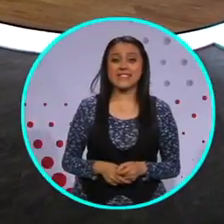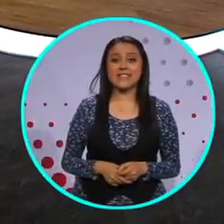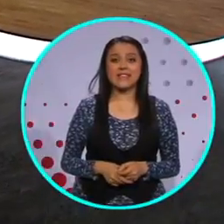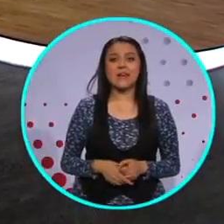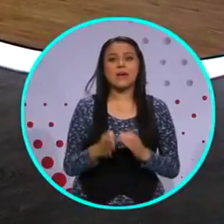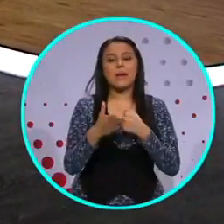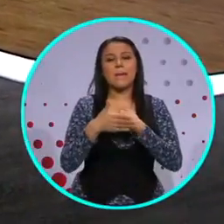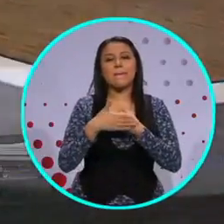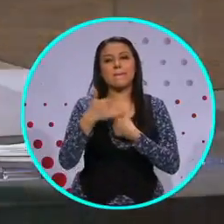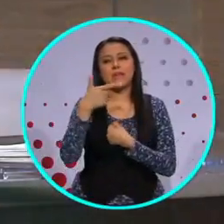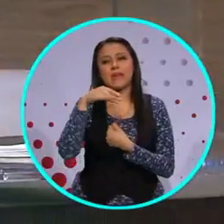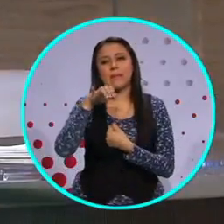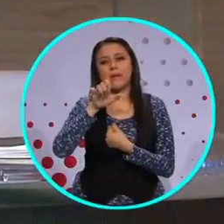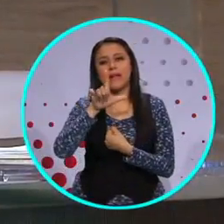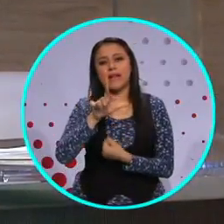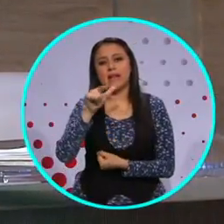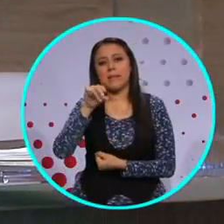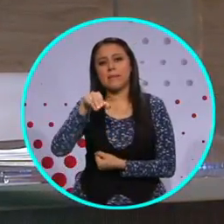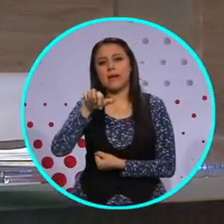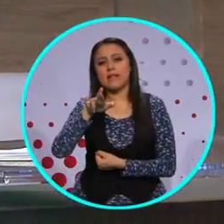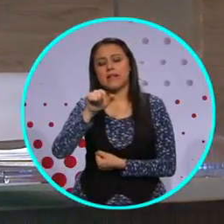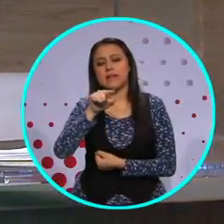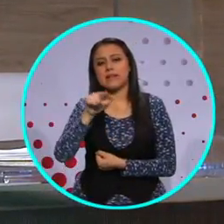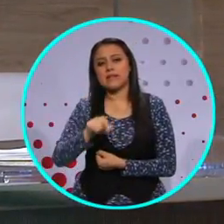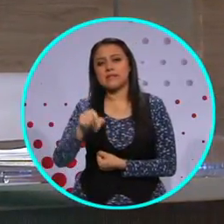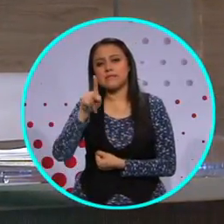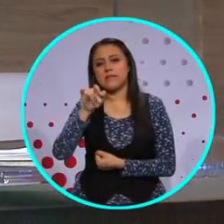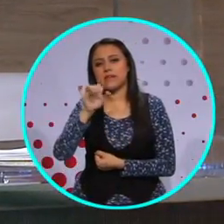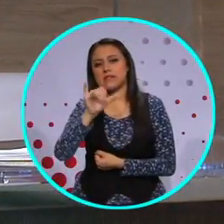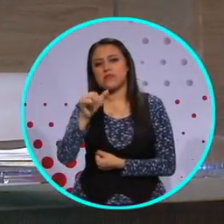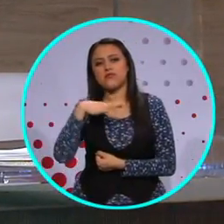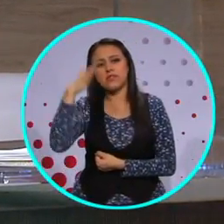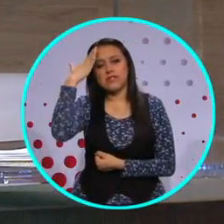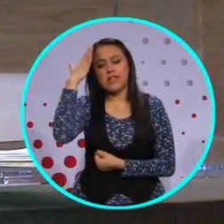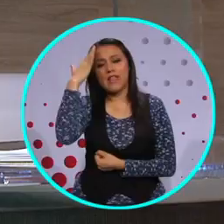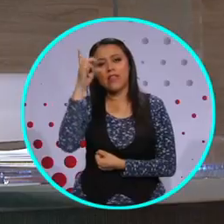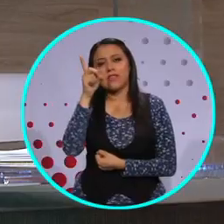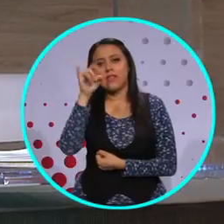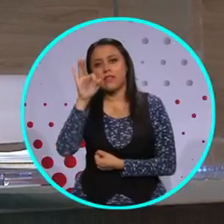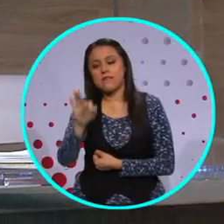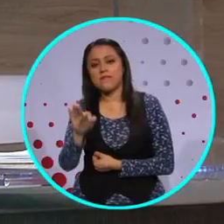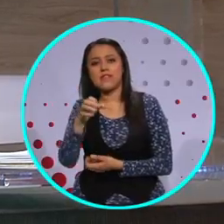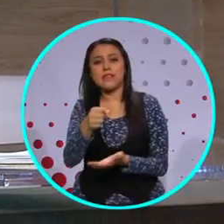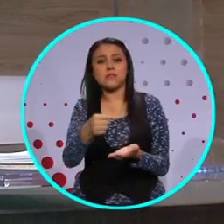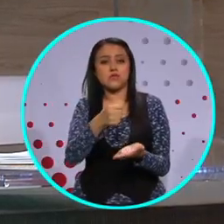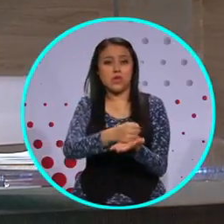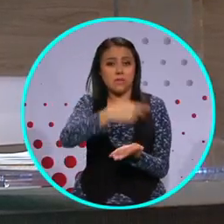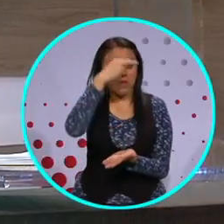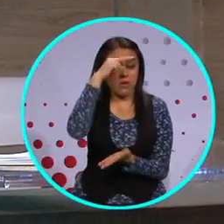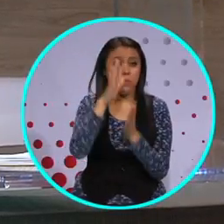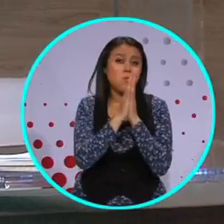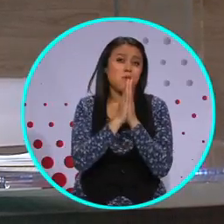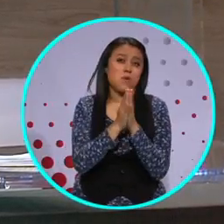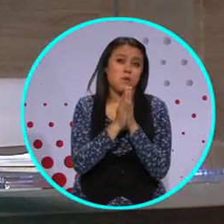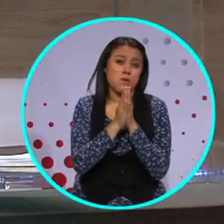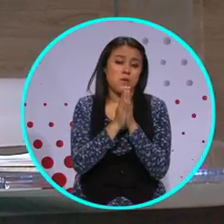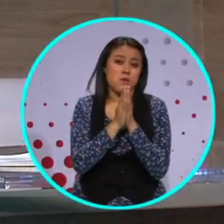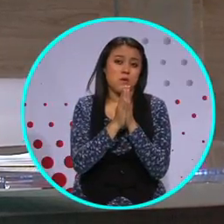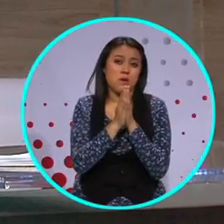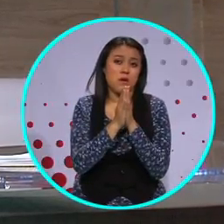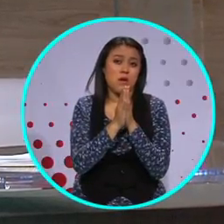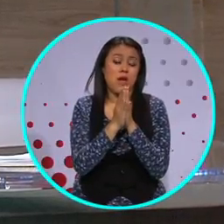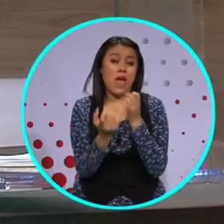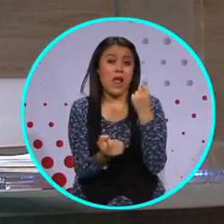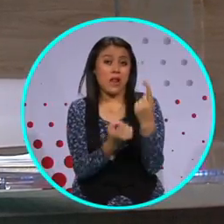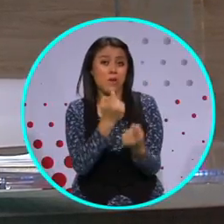martínez pacheco titular del dif en la ciudad de mexico cuídese he escuchado gente que